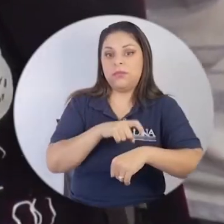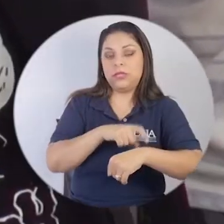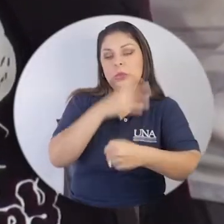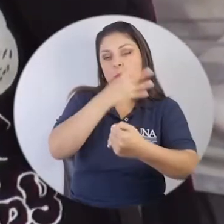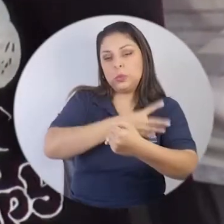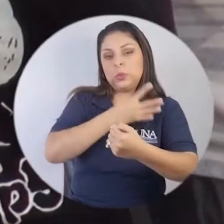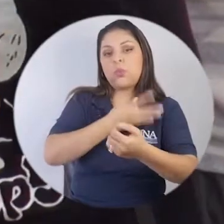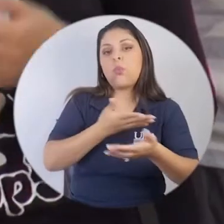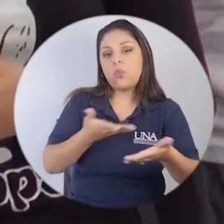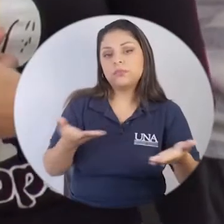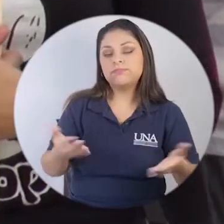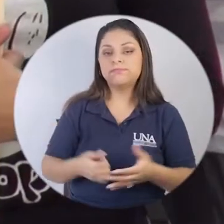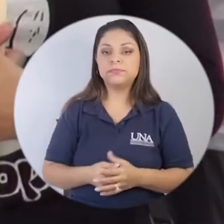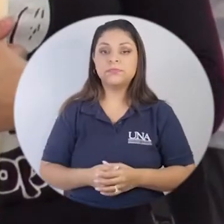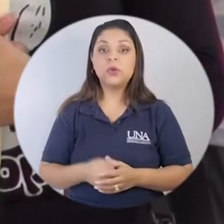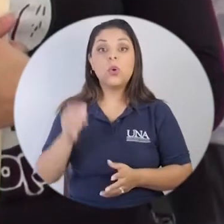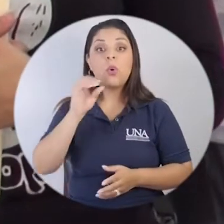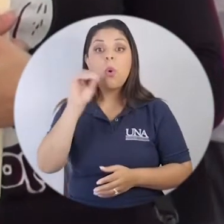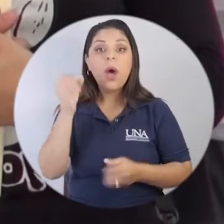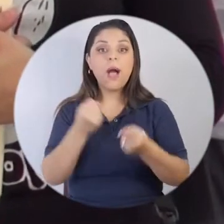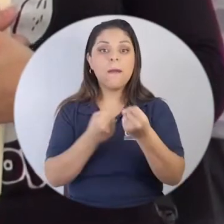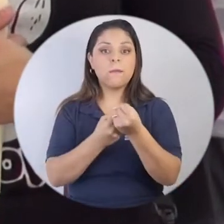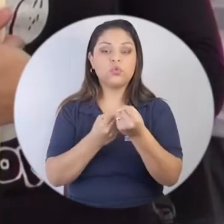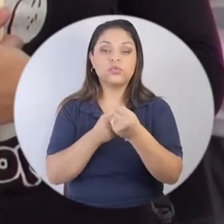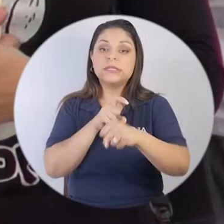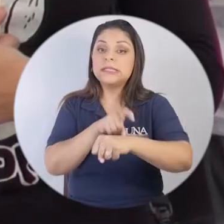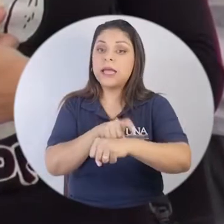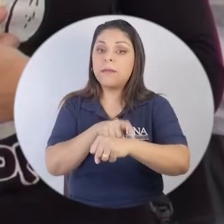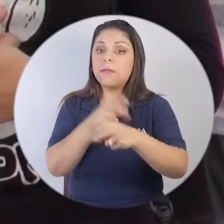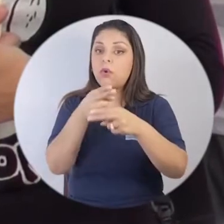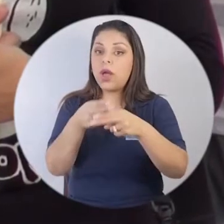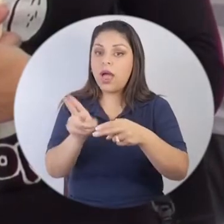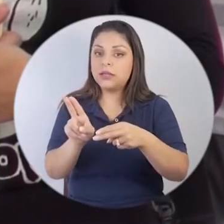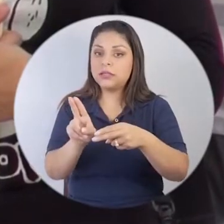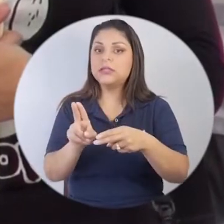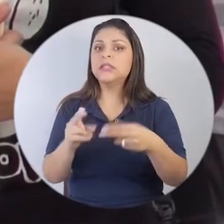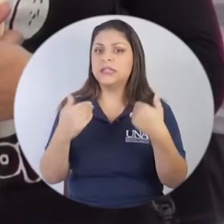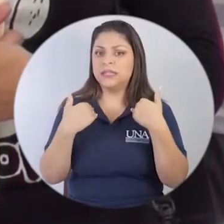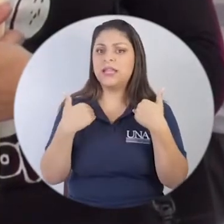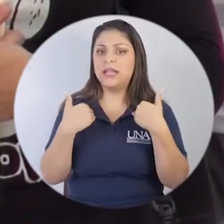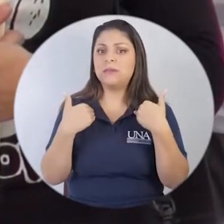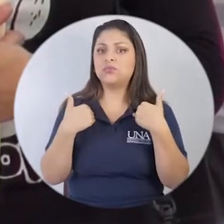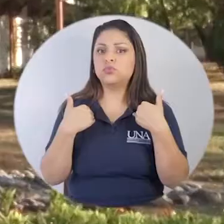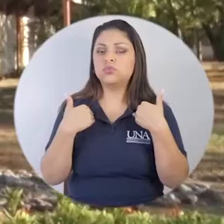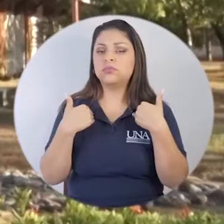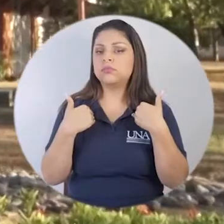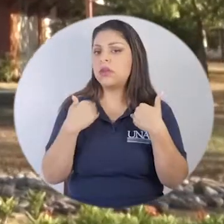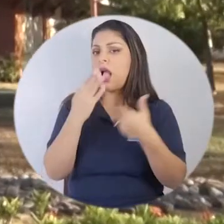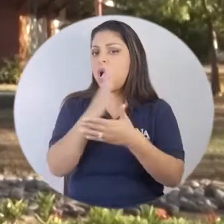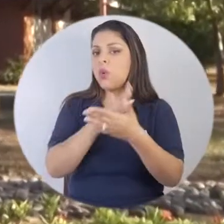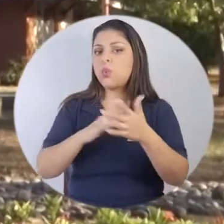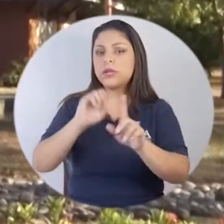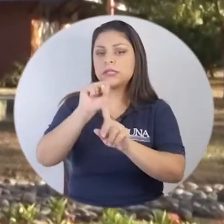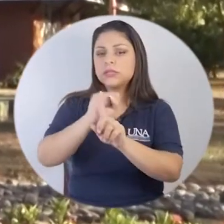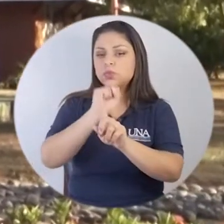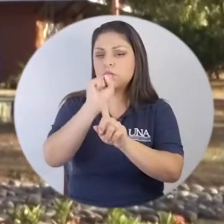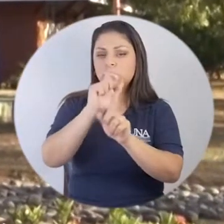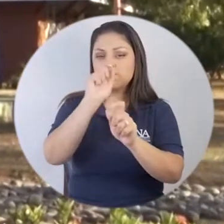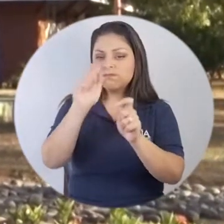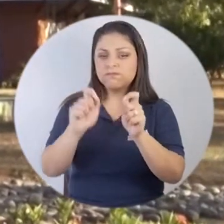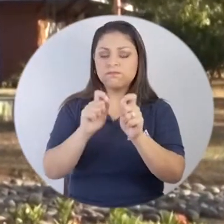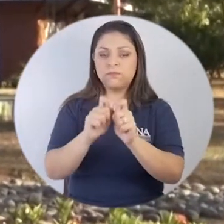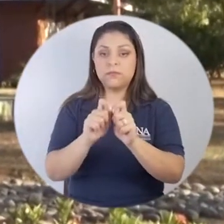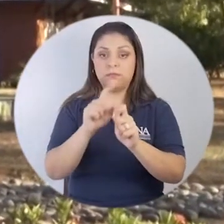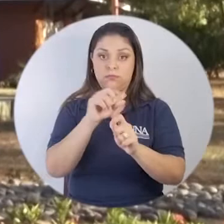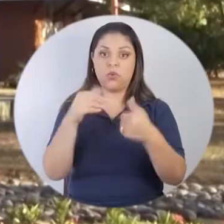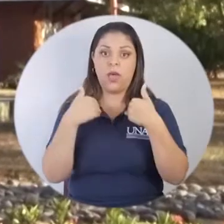en la que está en ese momento, ¿verdad? Pueden ser que sean apoyos temporales, ¿verdad? Hemos tenido poblaciones que tal vez como una situación particular, pues